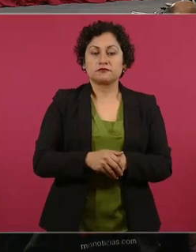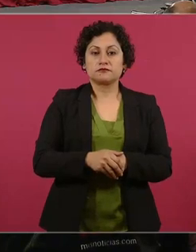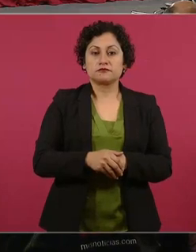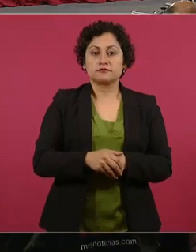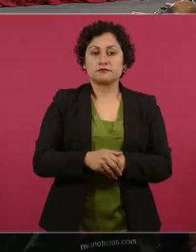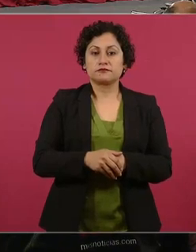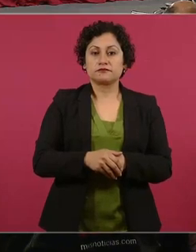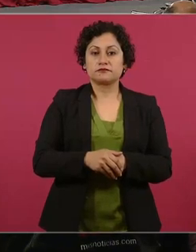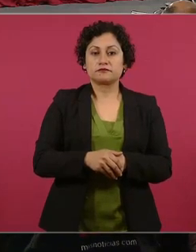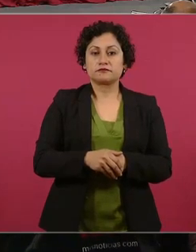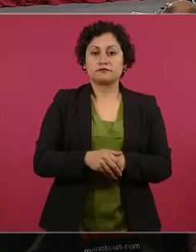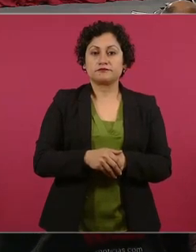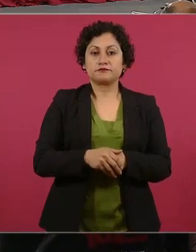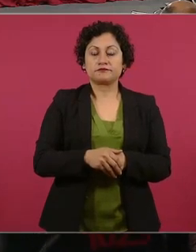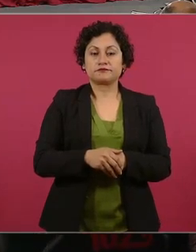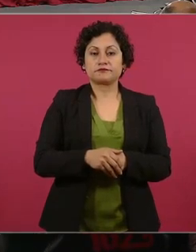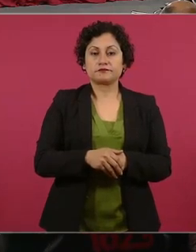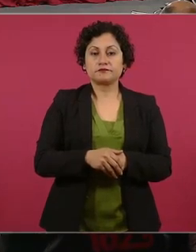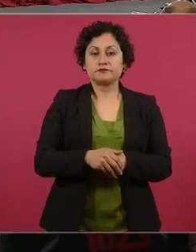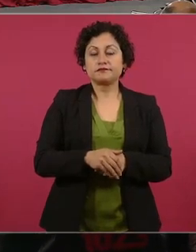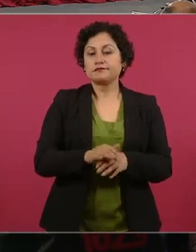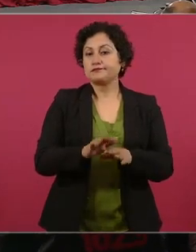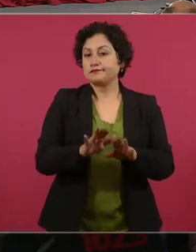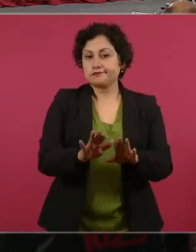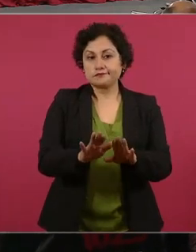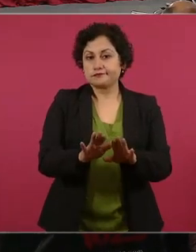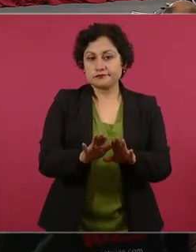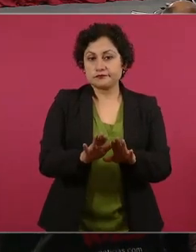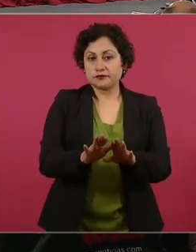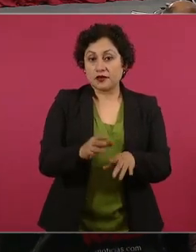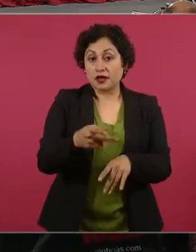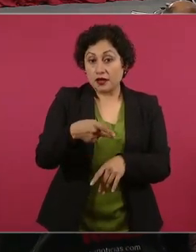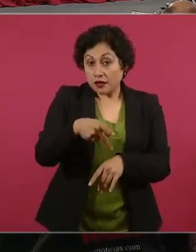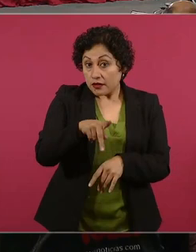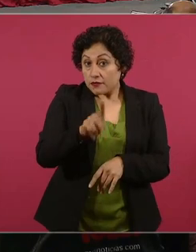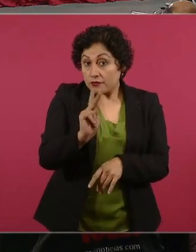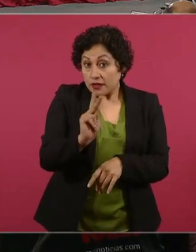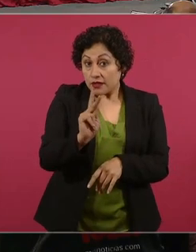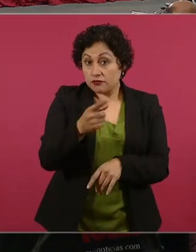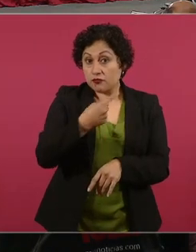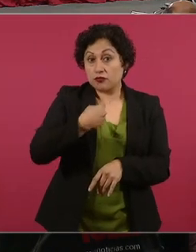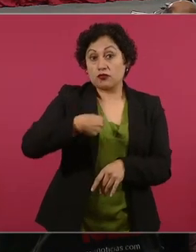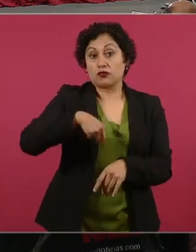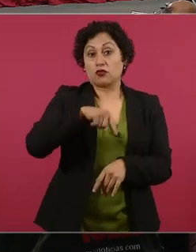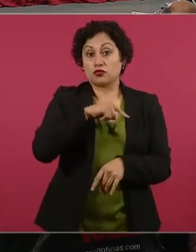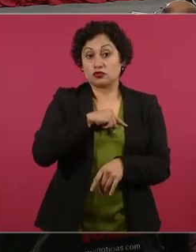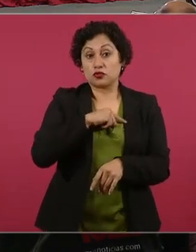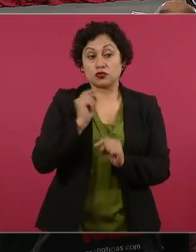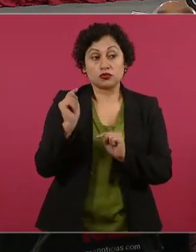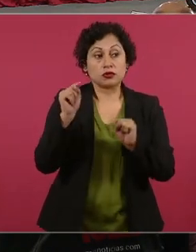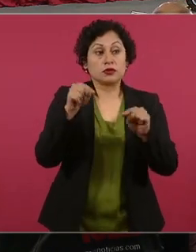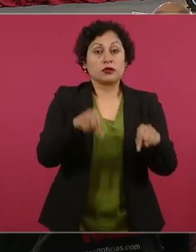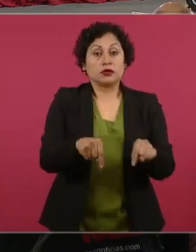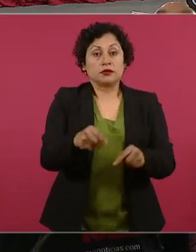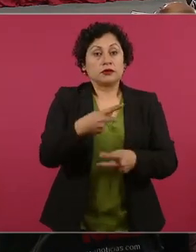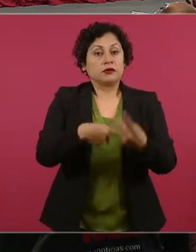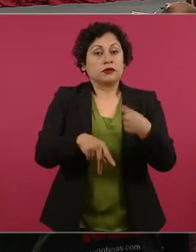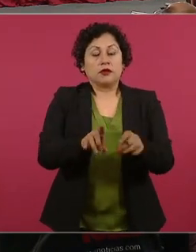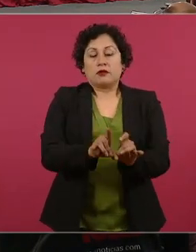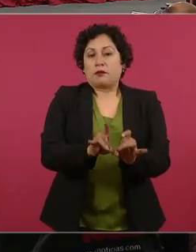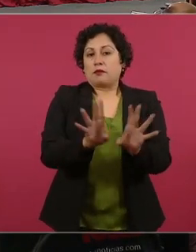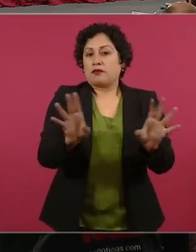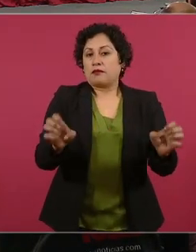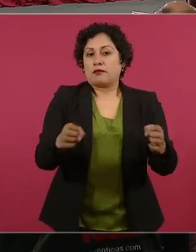insisto, de 2 años de pandemia afectando la economía.